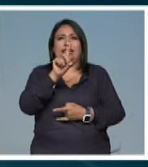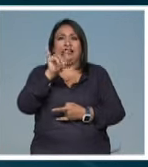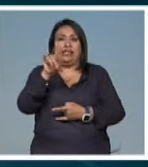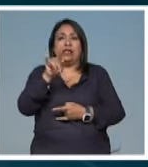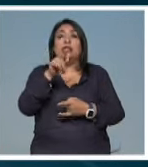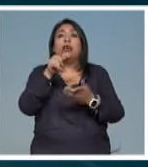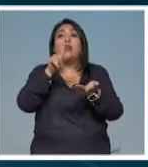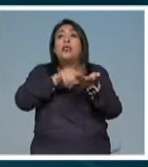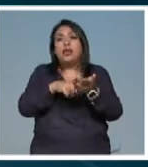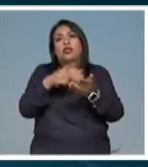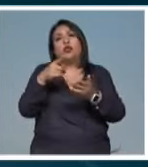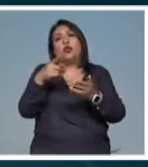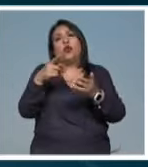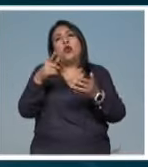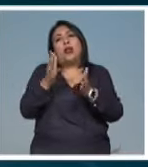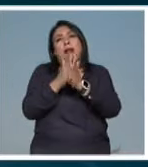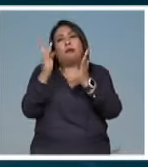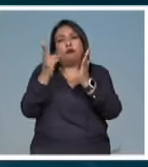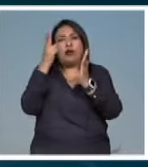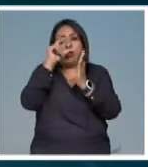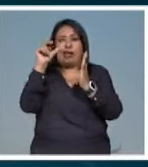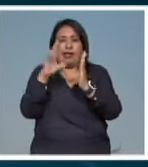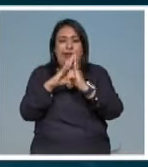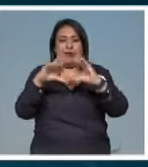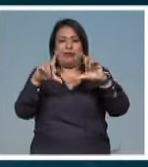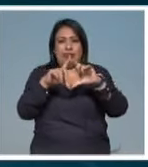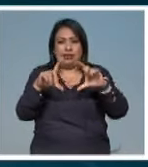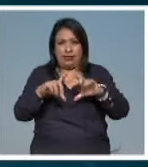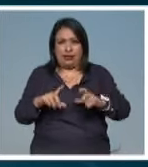de la Jornada del Libro Universitario al Texto.